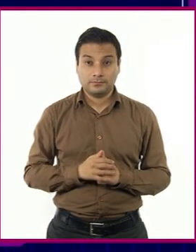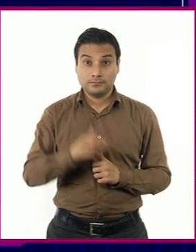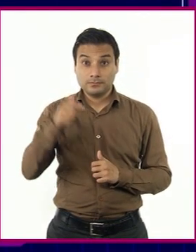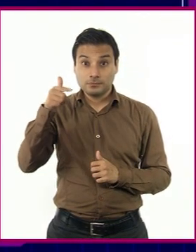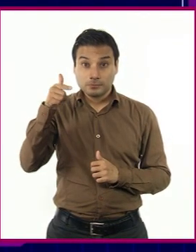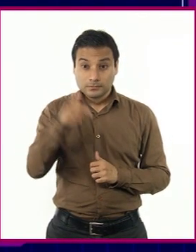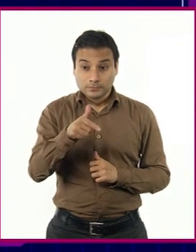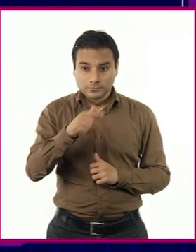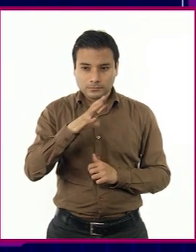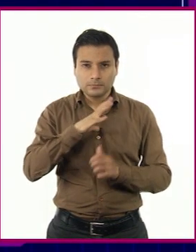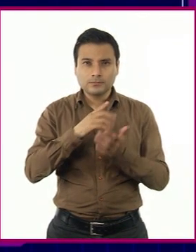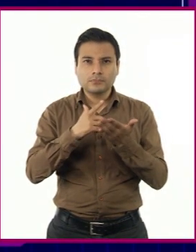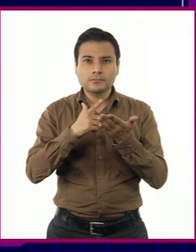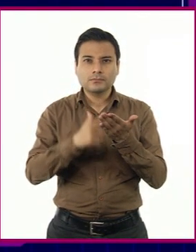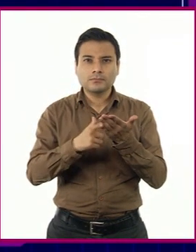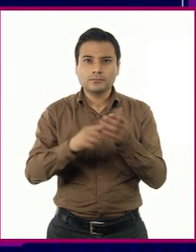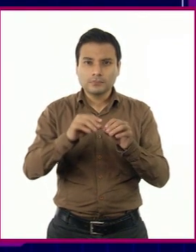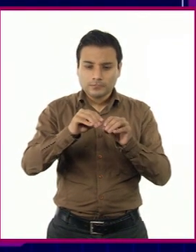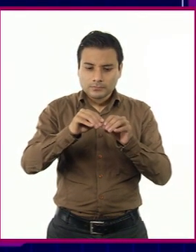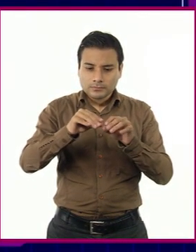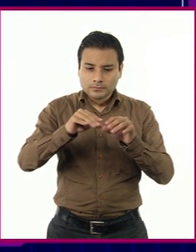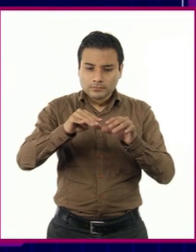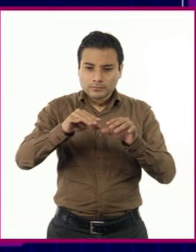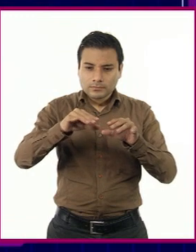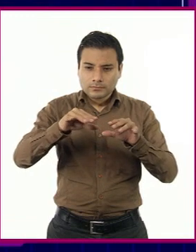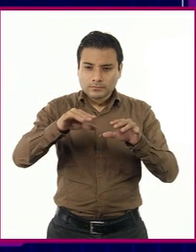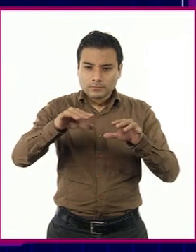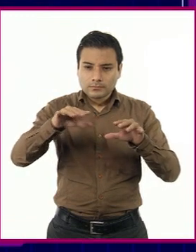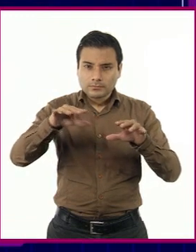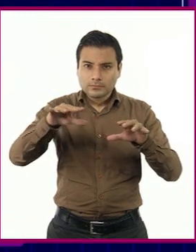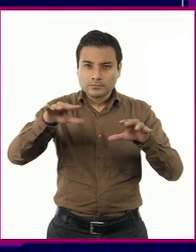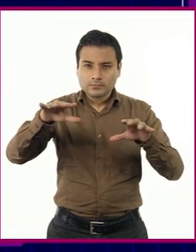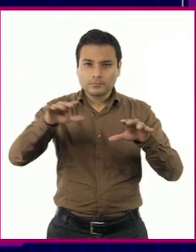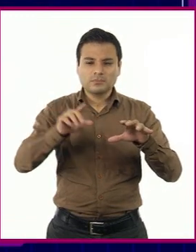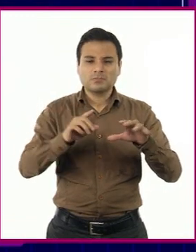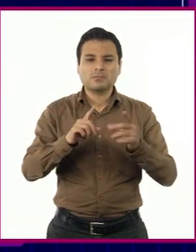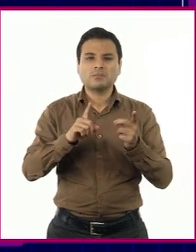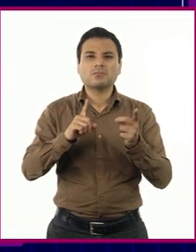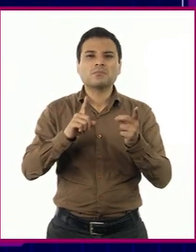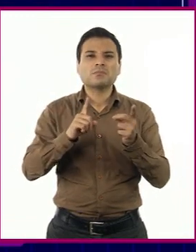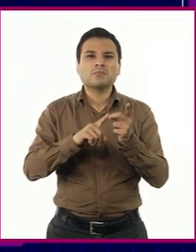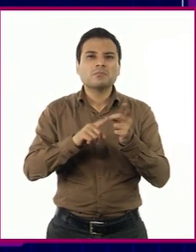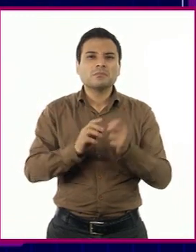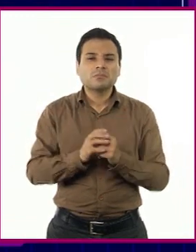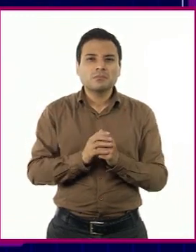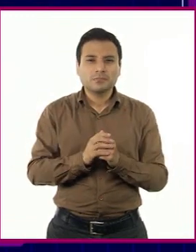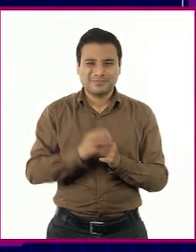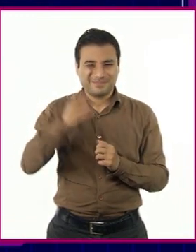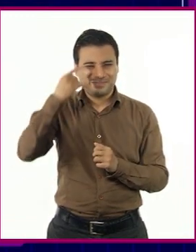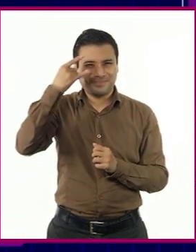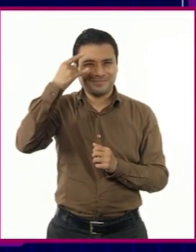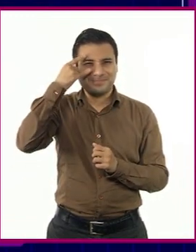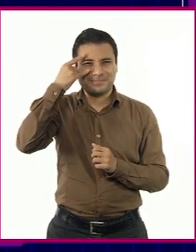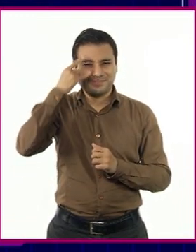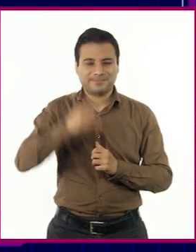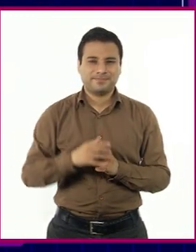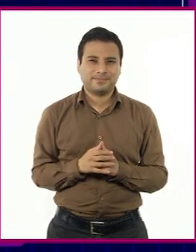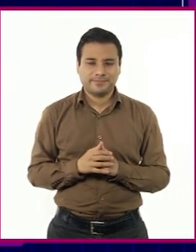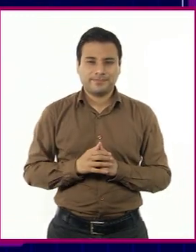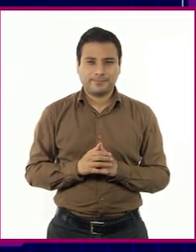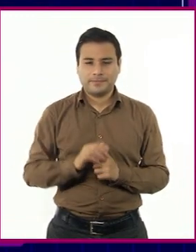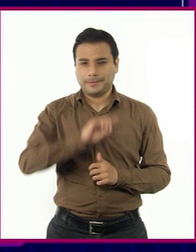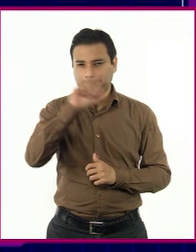mancha de aceite que brotaba de las profundidades del mar en la zona conocida como la Sonda de Campeche. Poco